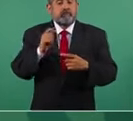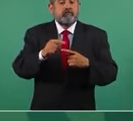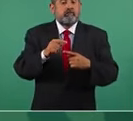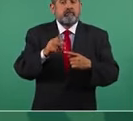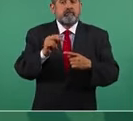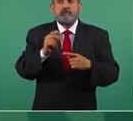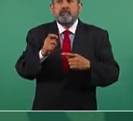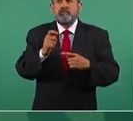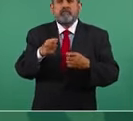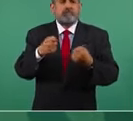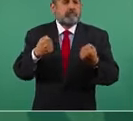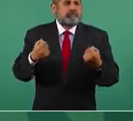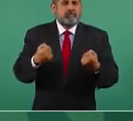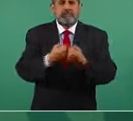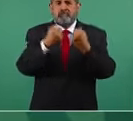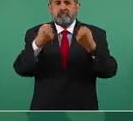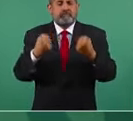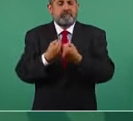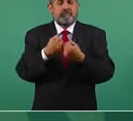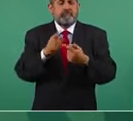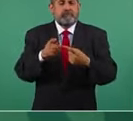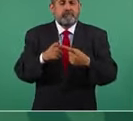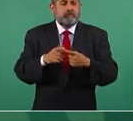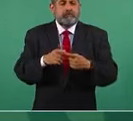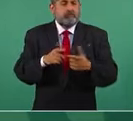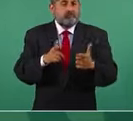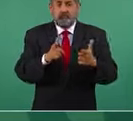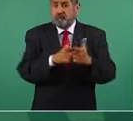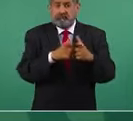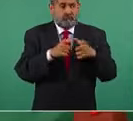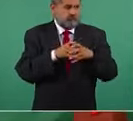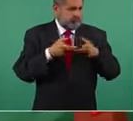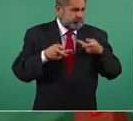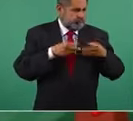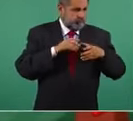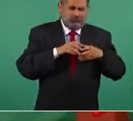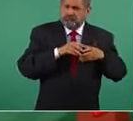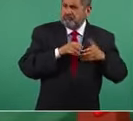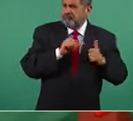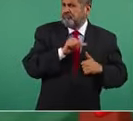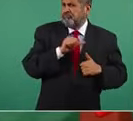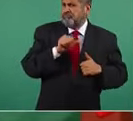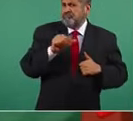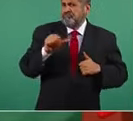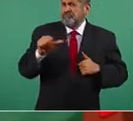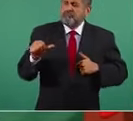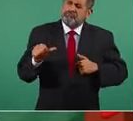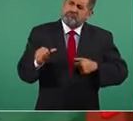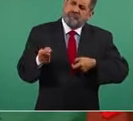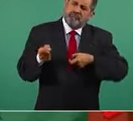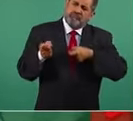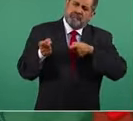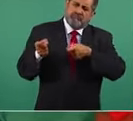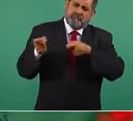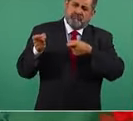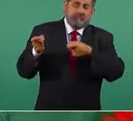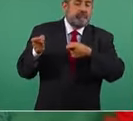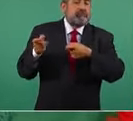enfrentamiento, sino que fue un comando que disparó a gente